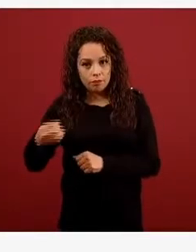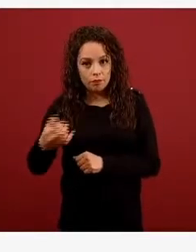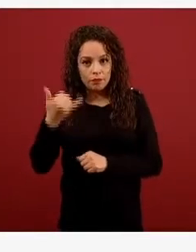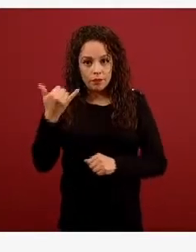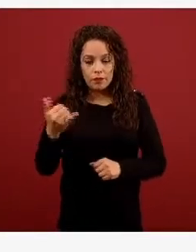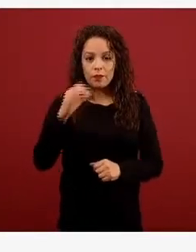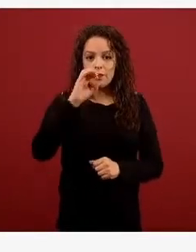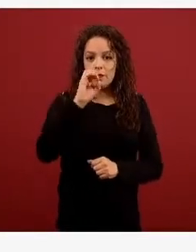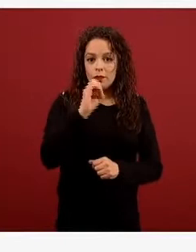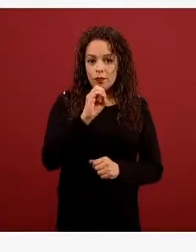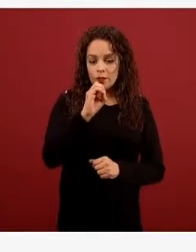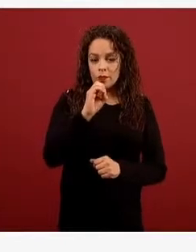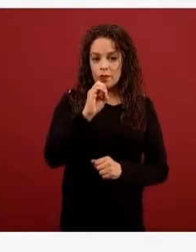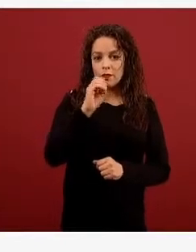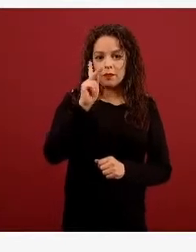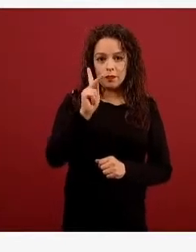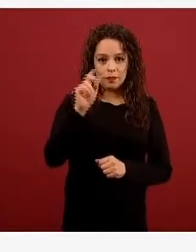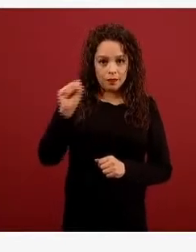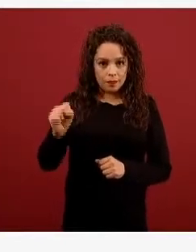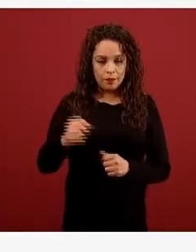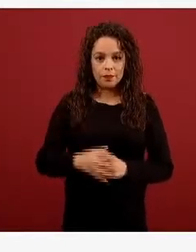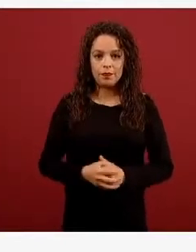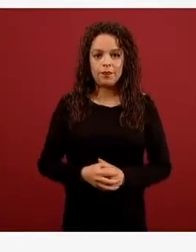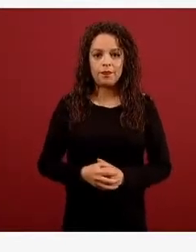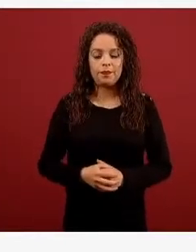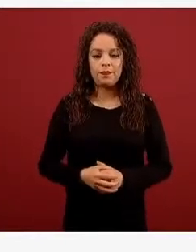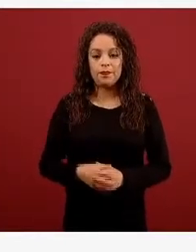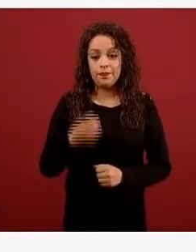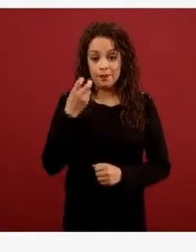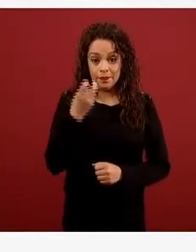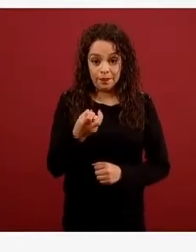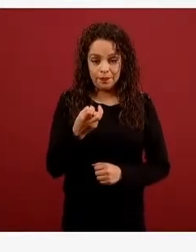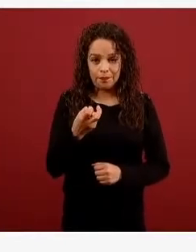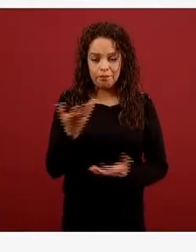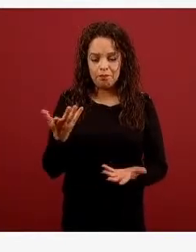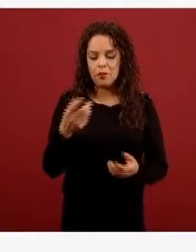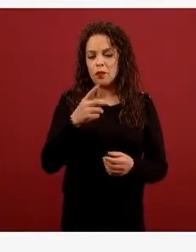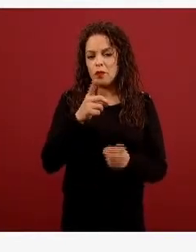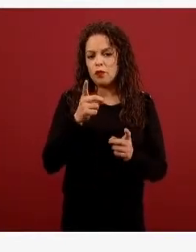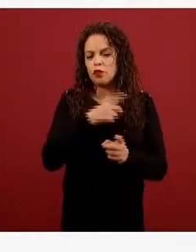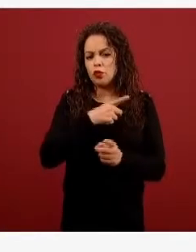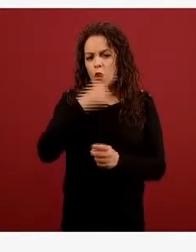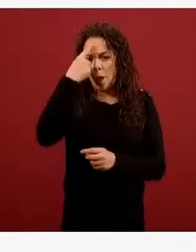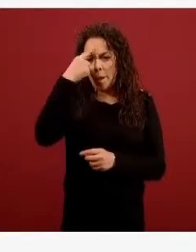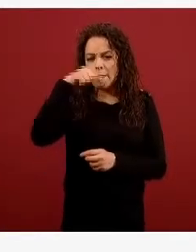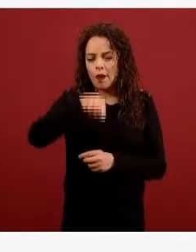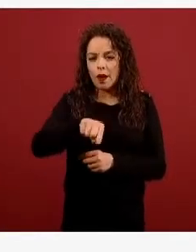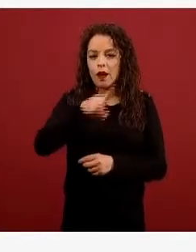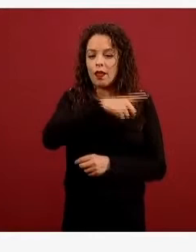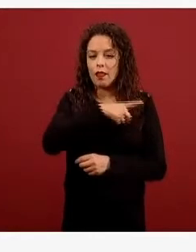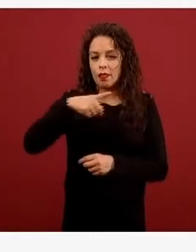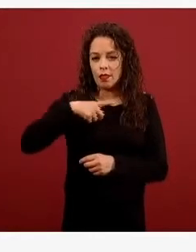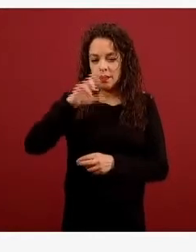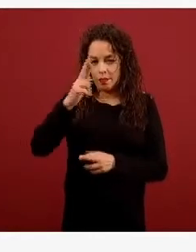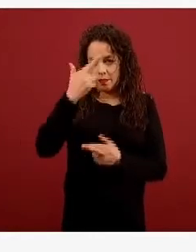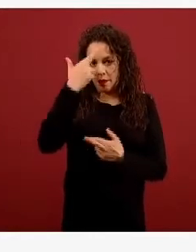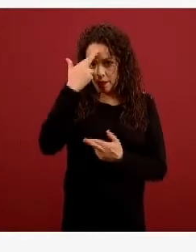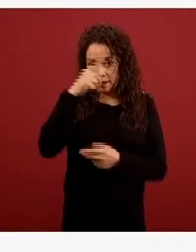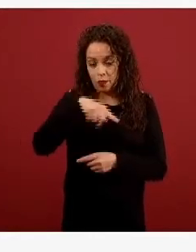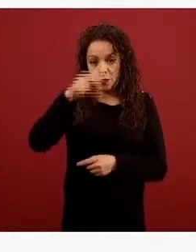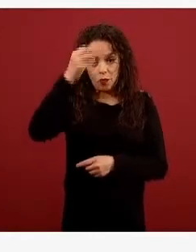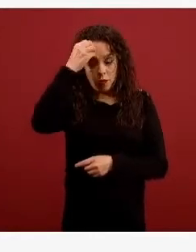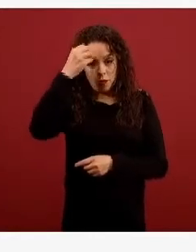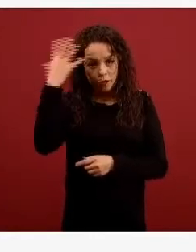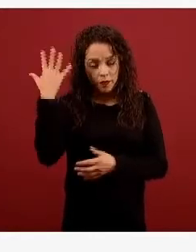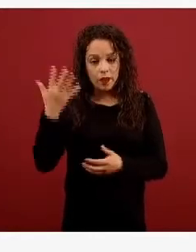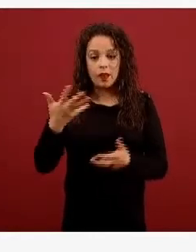de la Salud. Dentro de estos, nada más a manera de recordatorio, pensemos en las tres